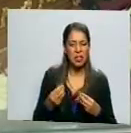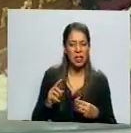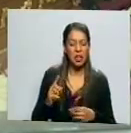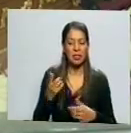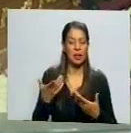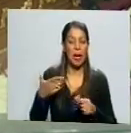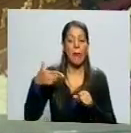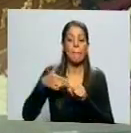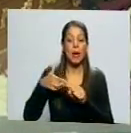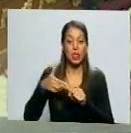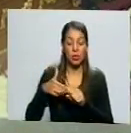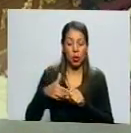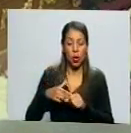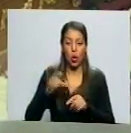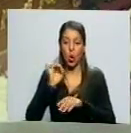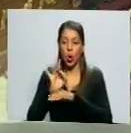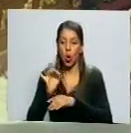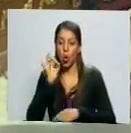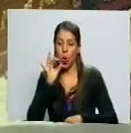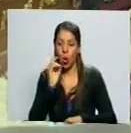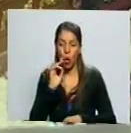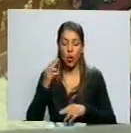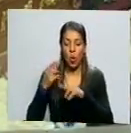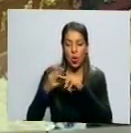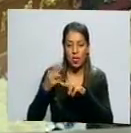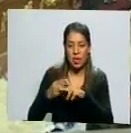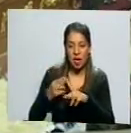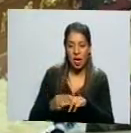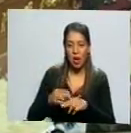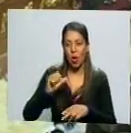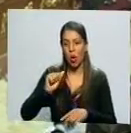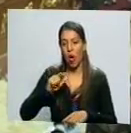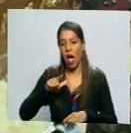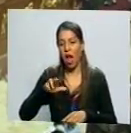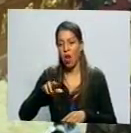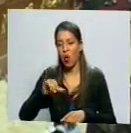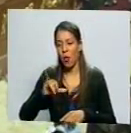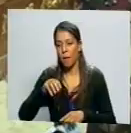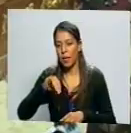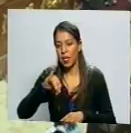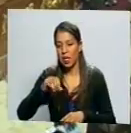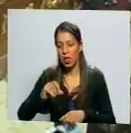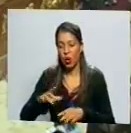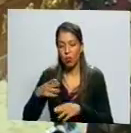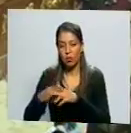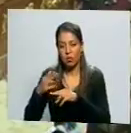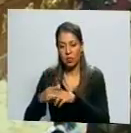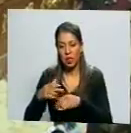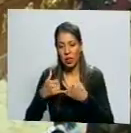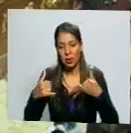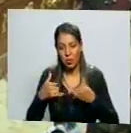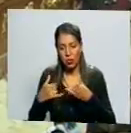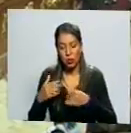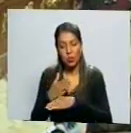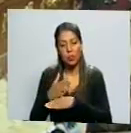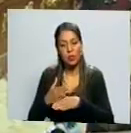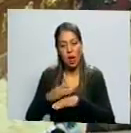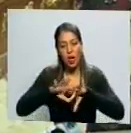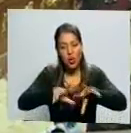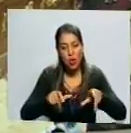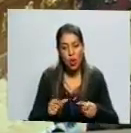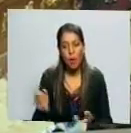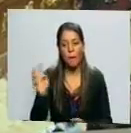que es el petróleo, el oro, el hierro, el coltán, el aluminio, y con esa acción nos roban nuestra riqueza. No puede